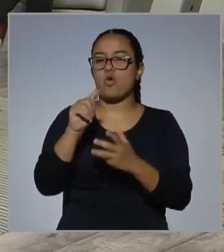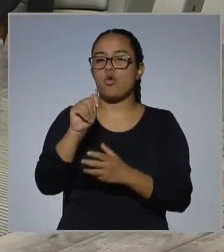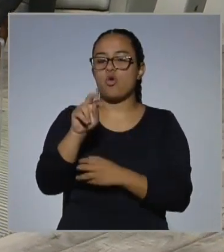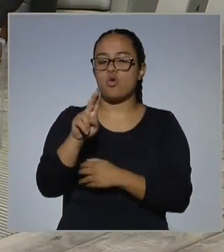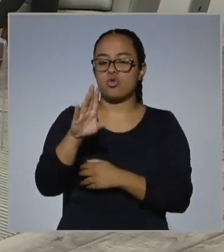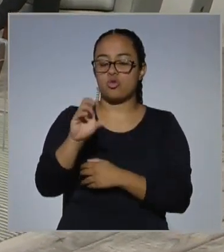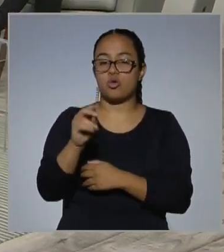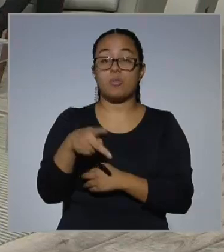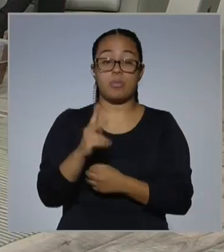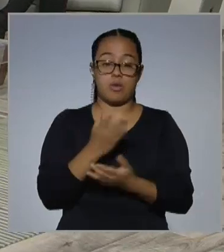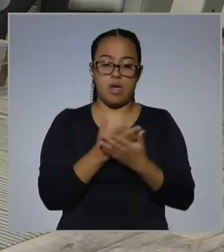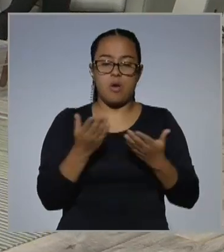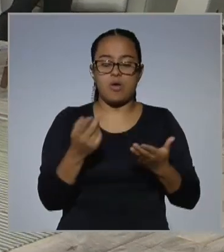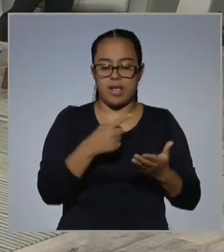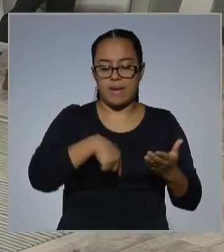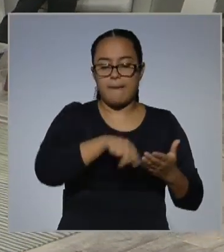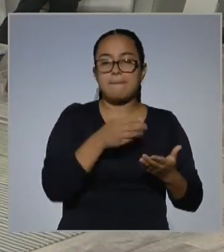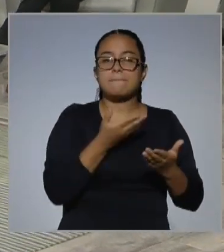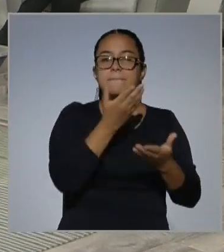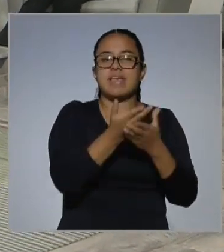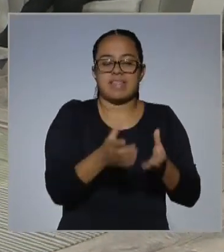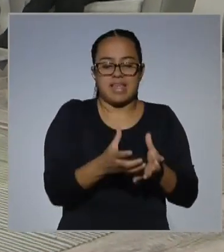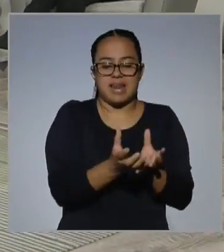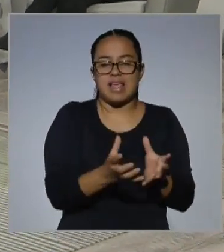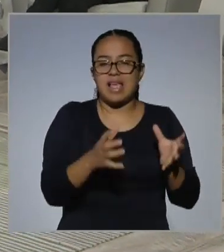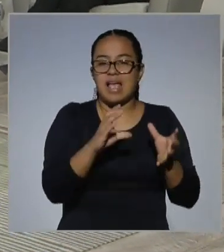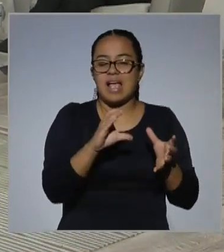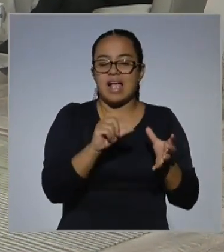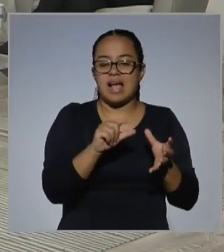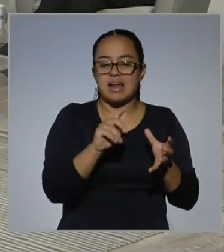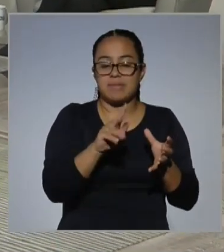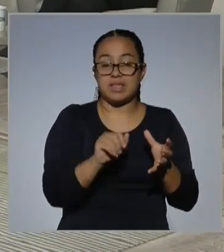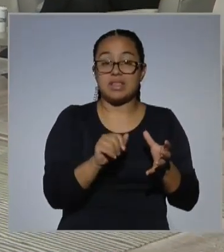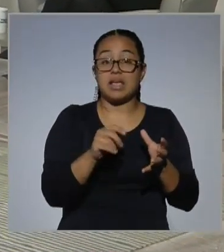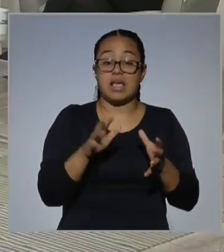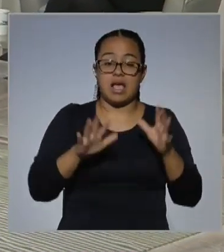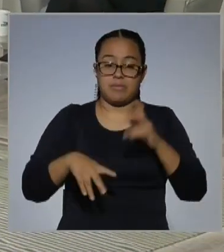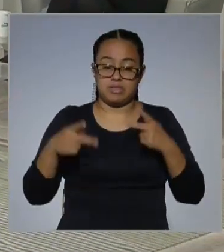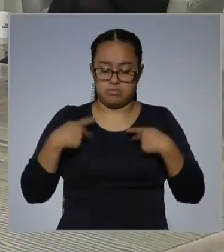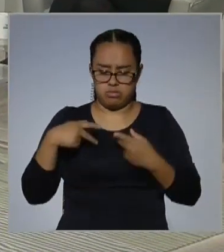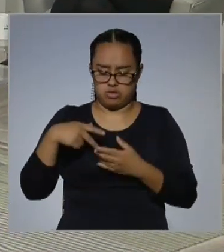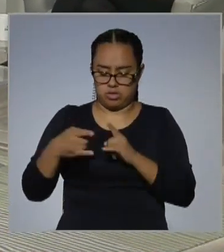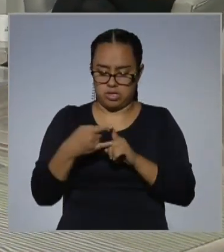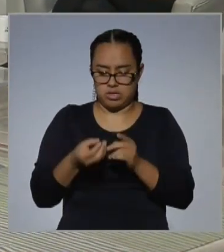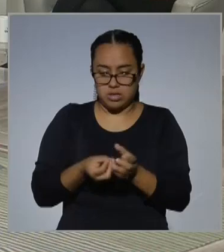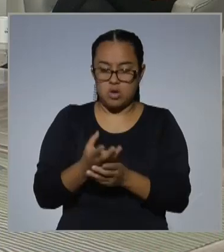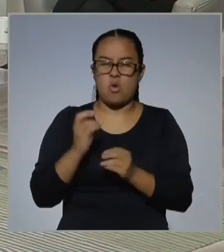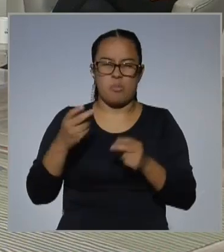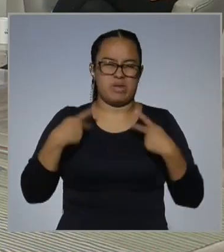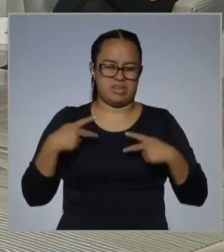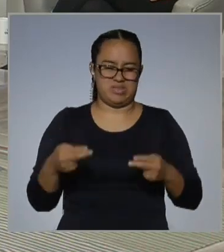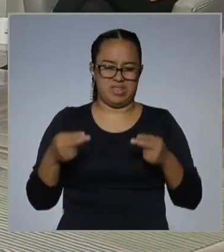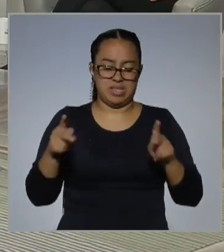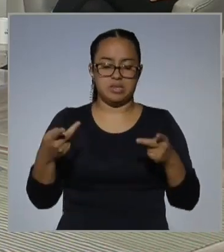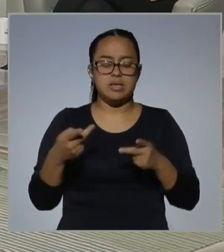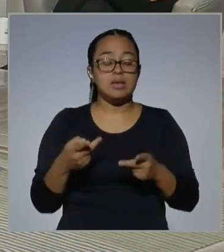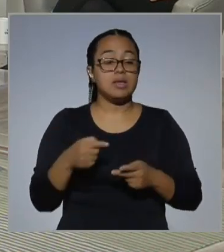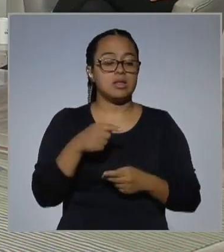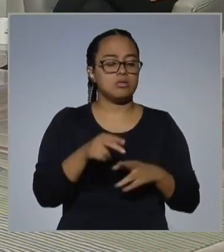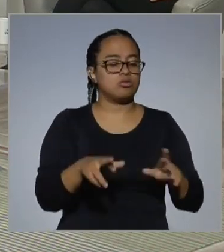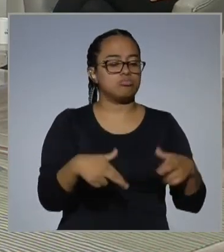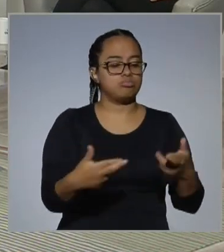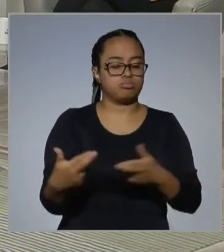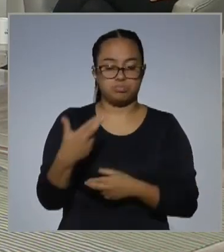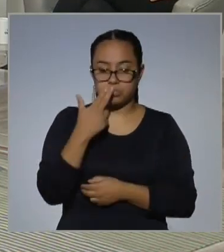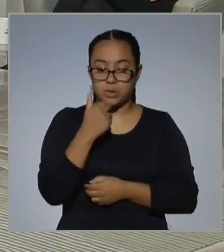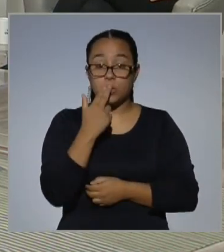aquí pide calaverita, pero también hay personas que salen a la puerta de su casa o los mismos comerciantes que te regalan dulces. Entonces